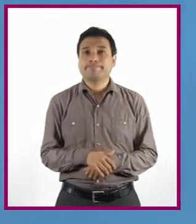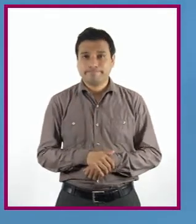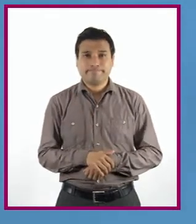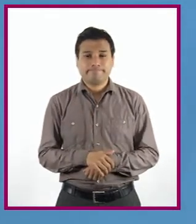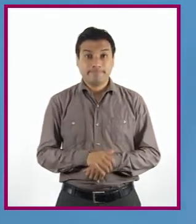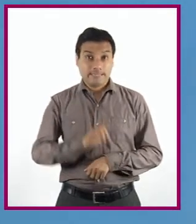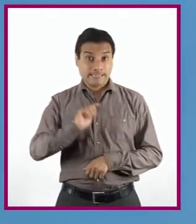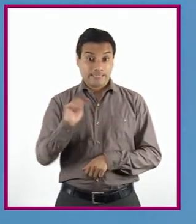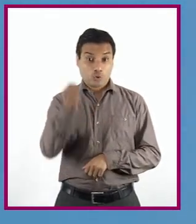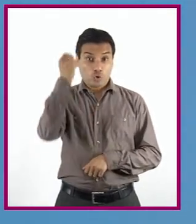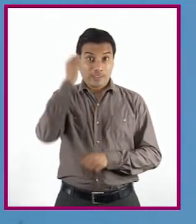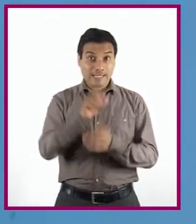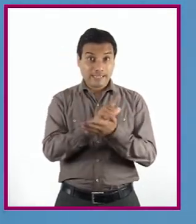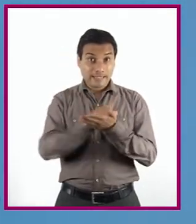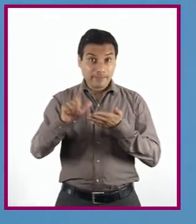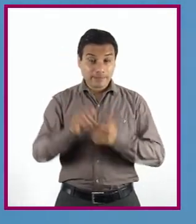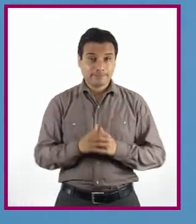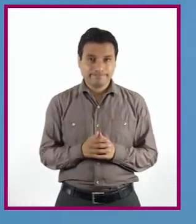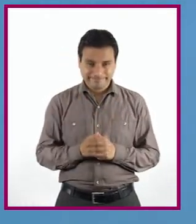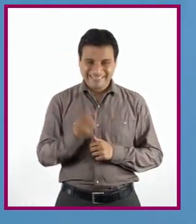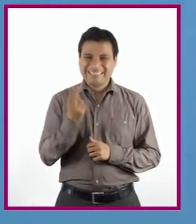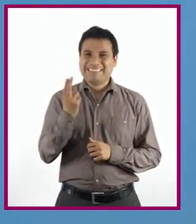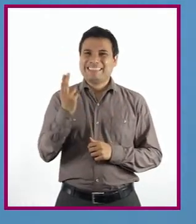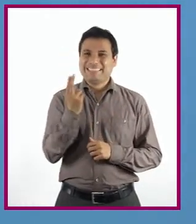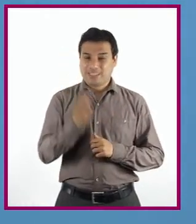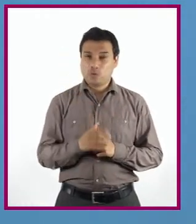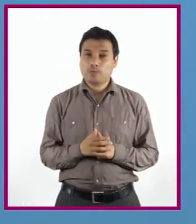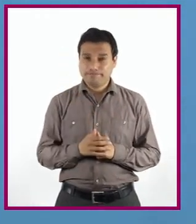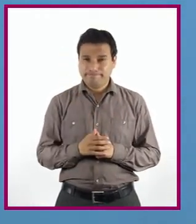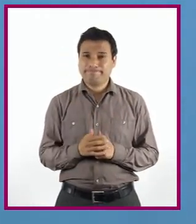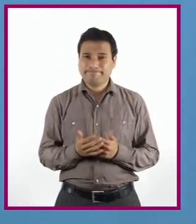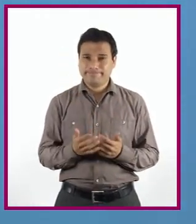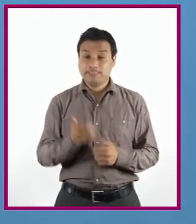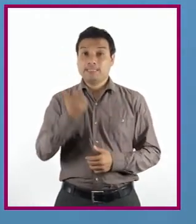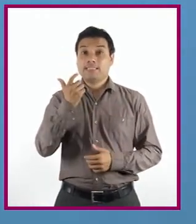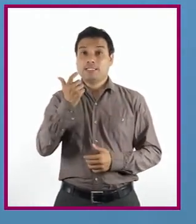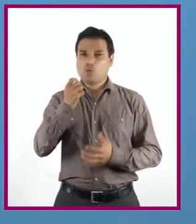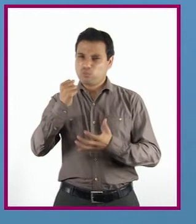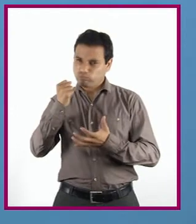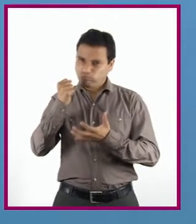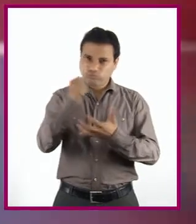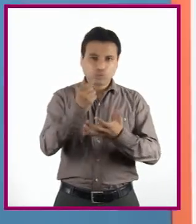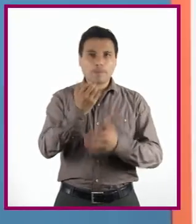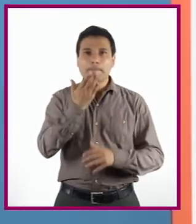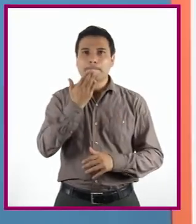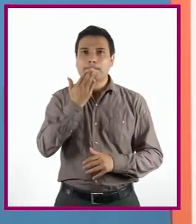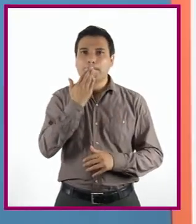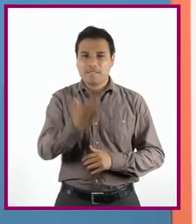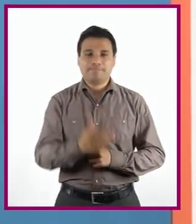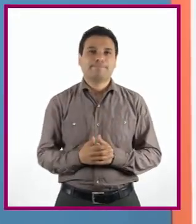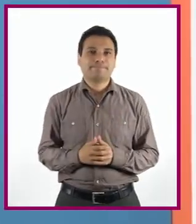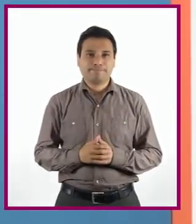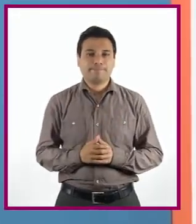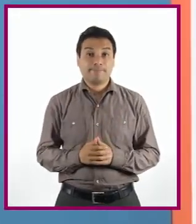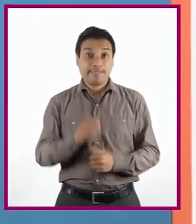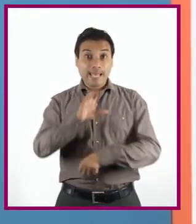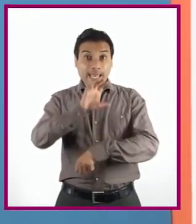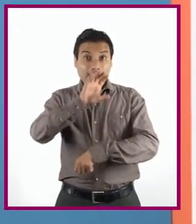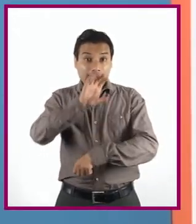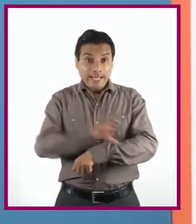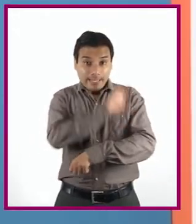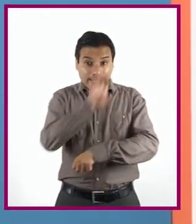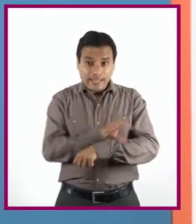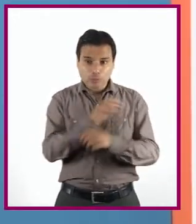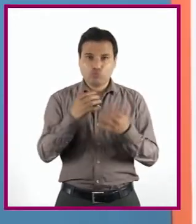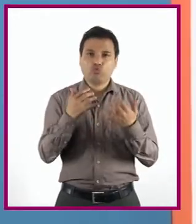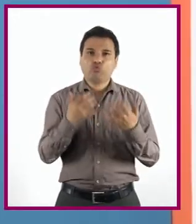Las tecnologías limpias requerirán un financiamiento adecuado a futuro. La energía es un